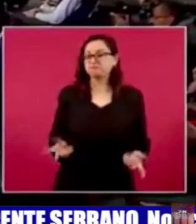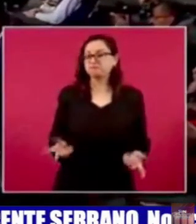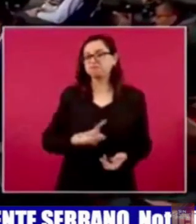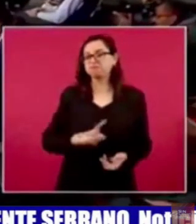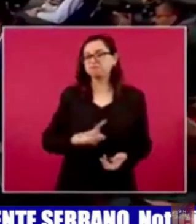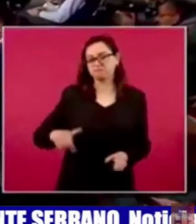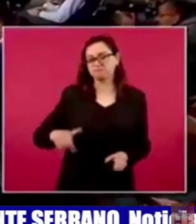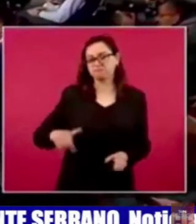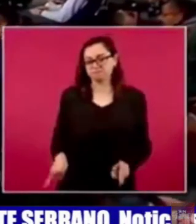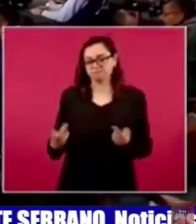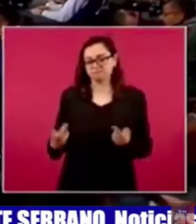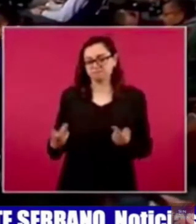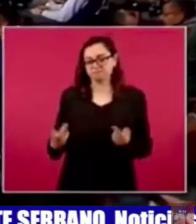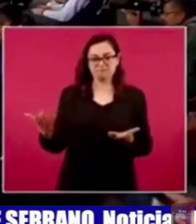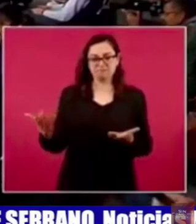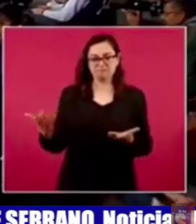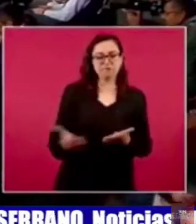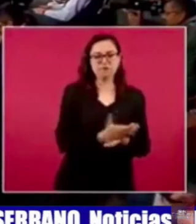Y ahora